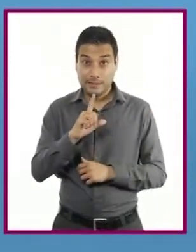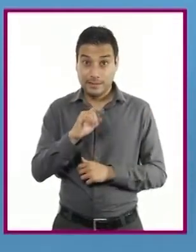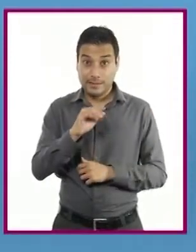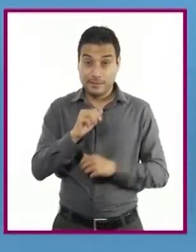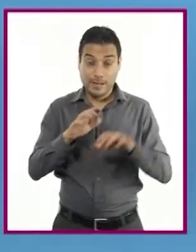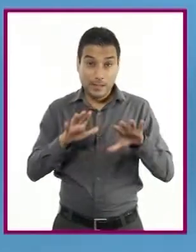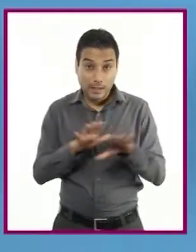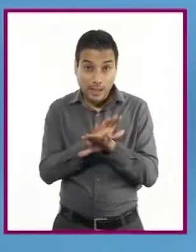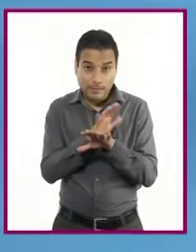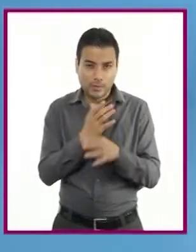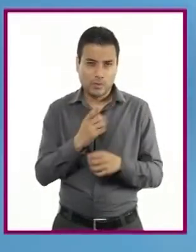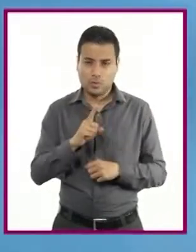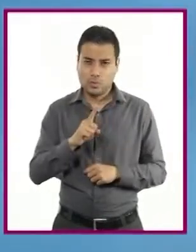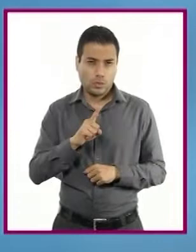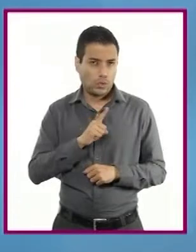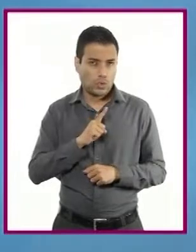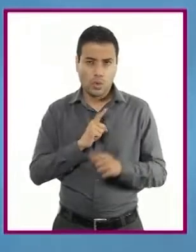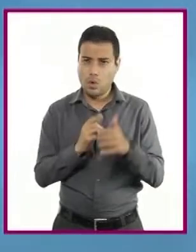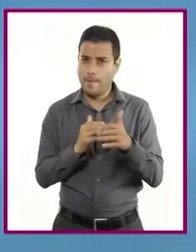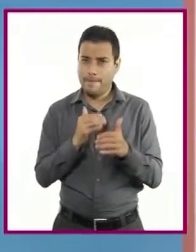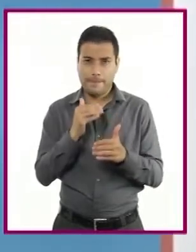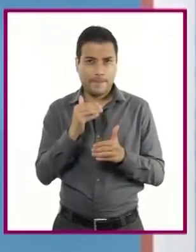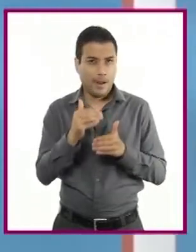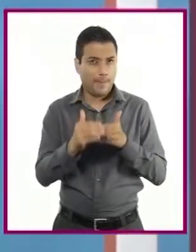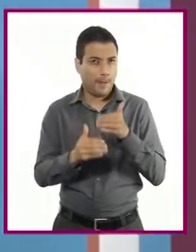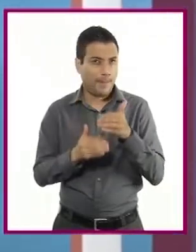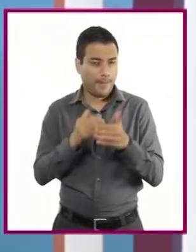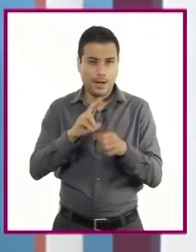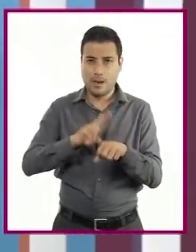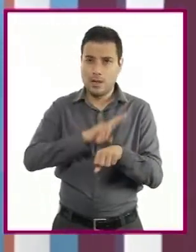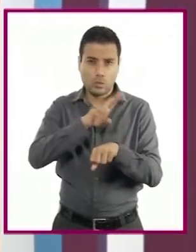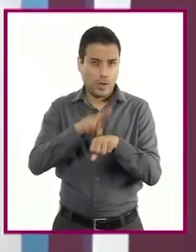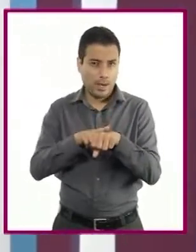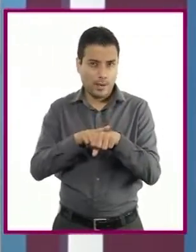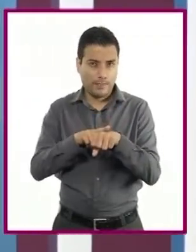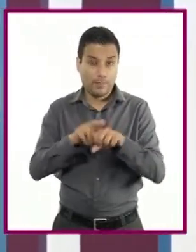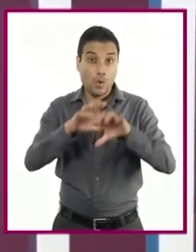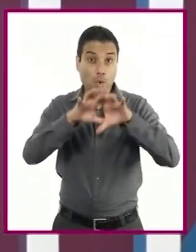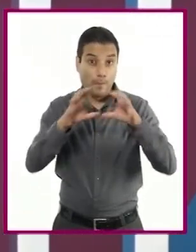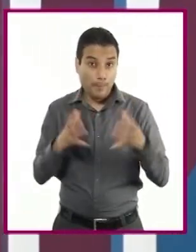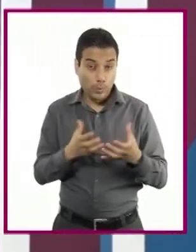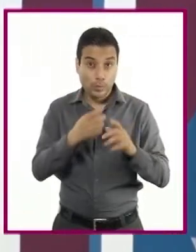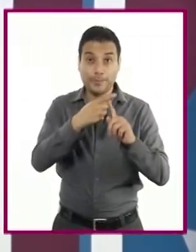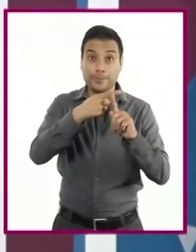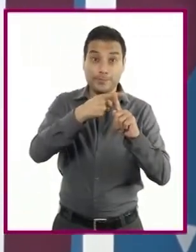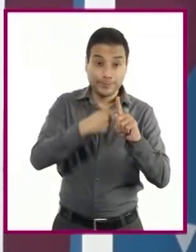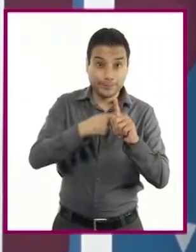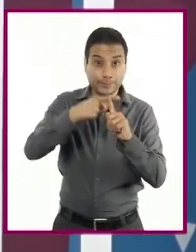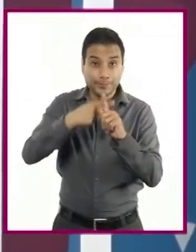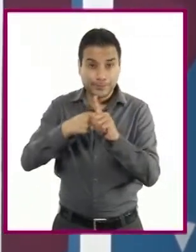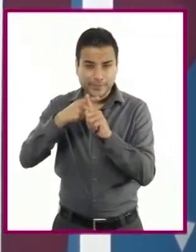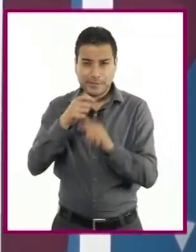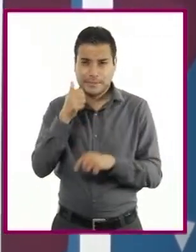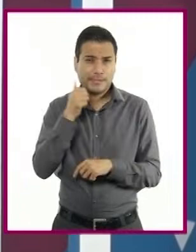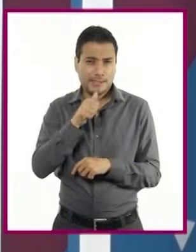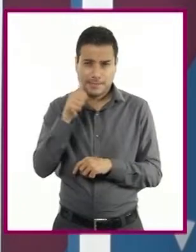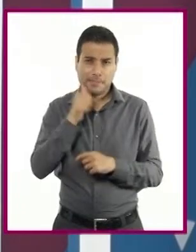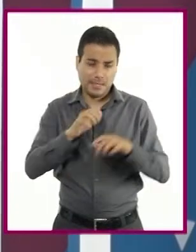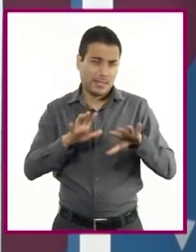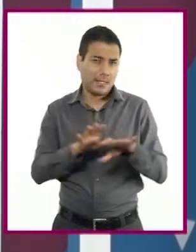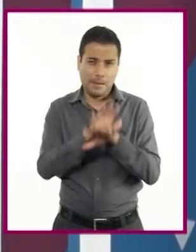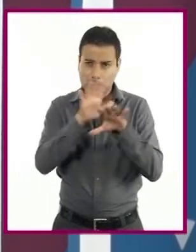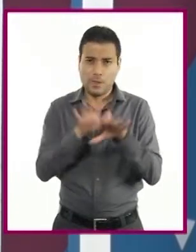un proceso natural, a través del cual las temperaturas del planeta varían según las eras geológicas y los periodos